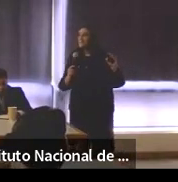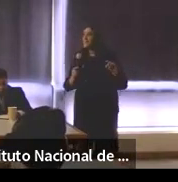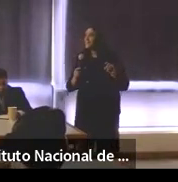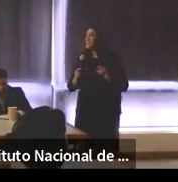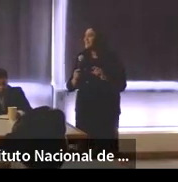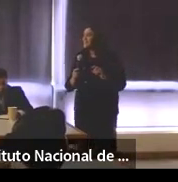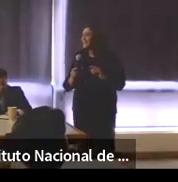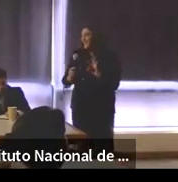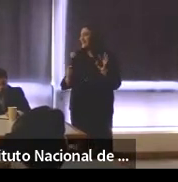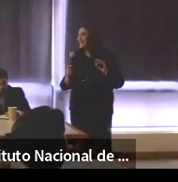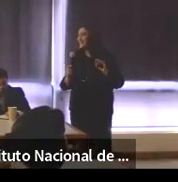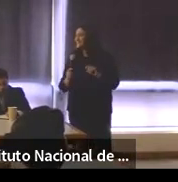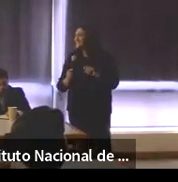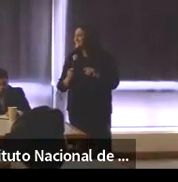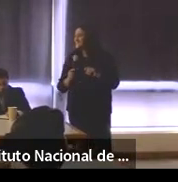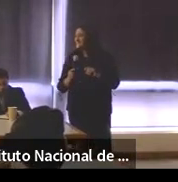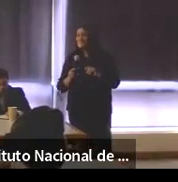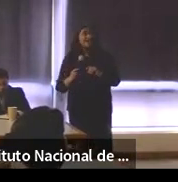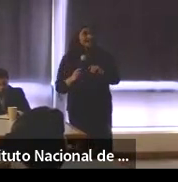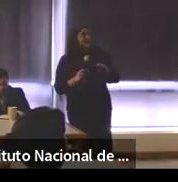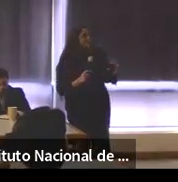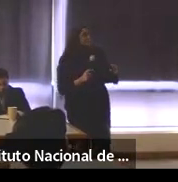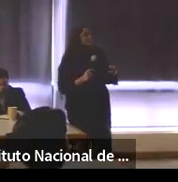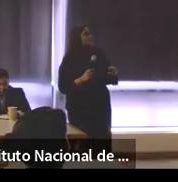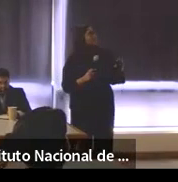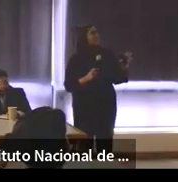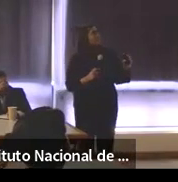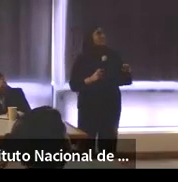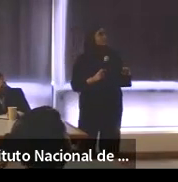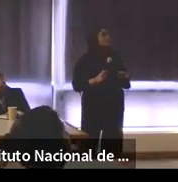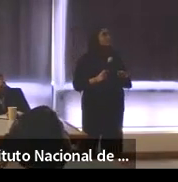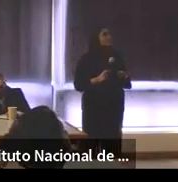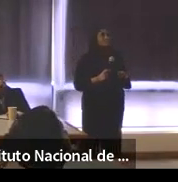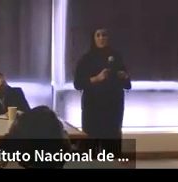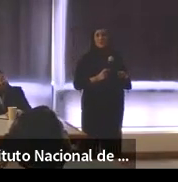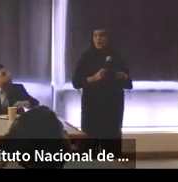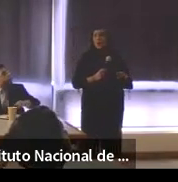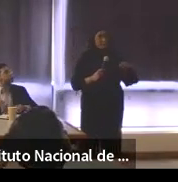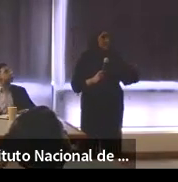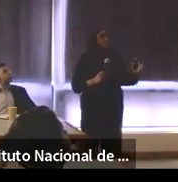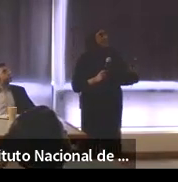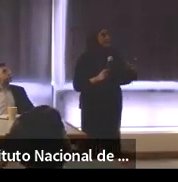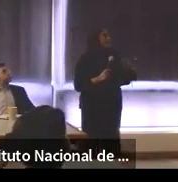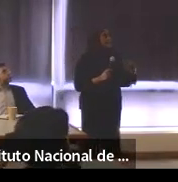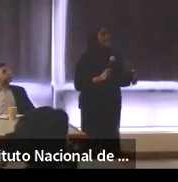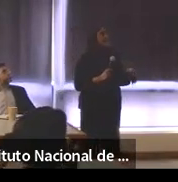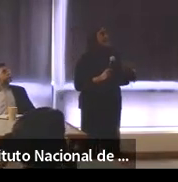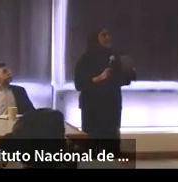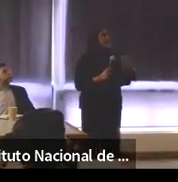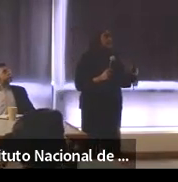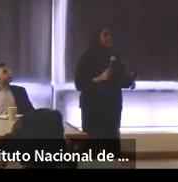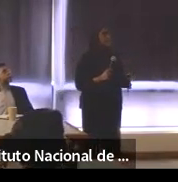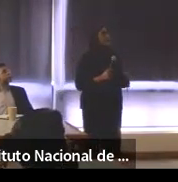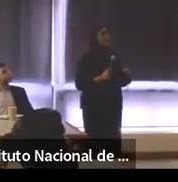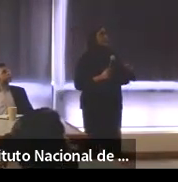hace casi nada en general el otro estilo es el competitivo obviamente refleja